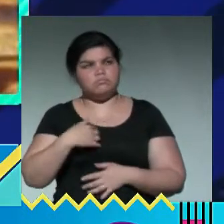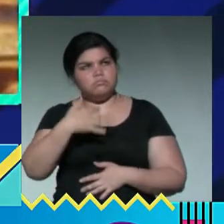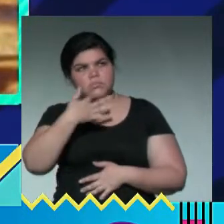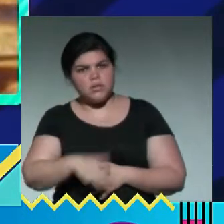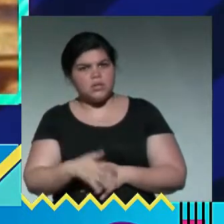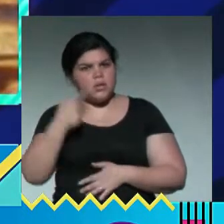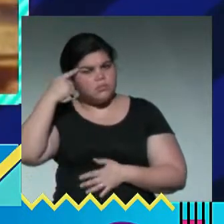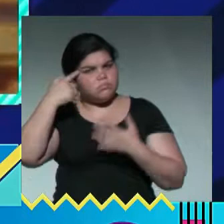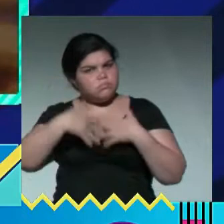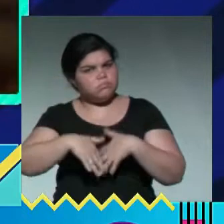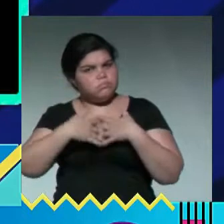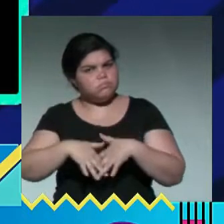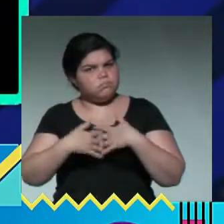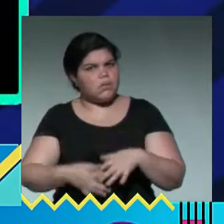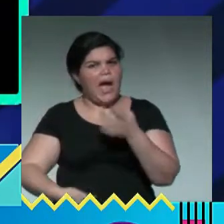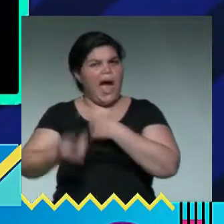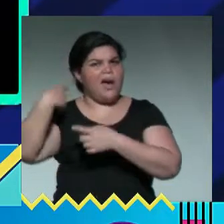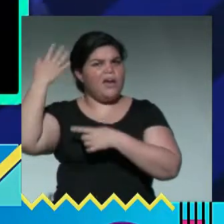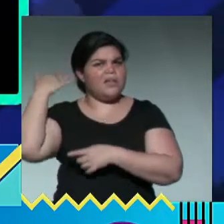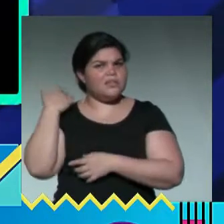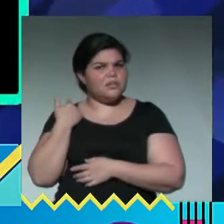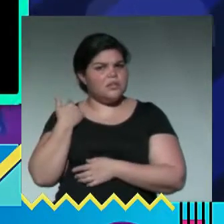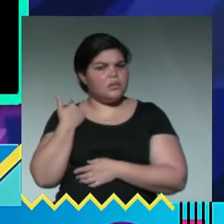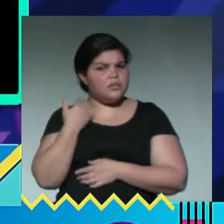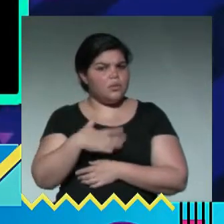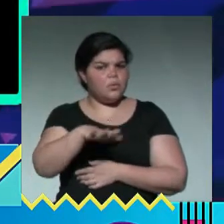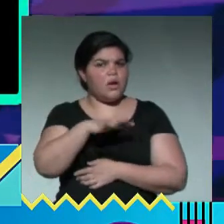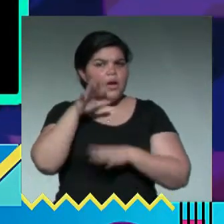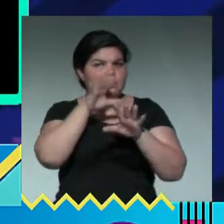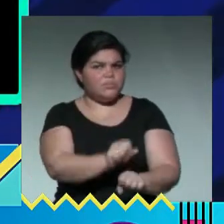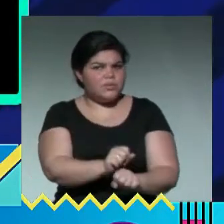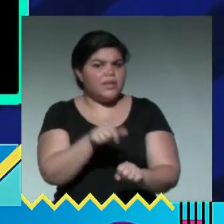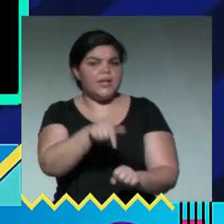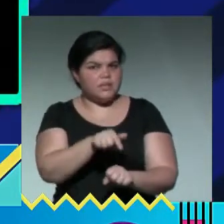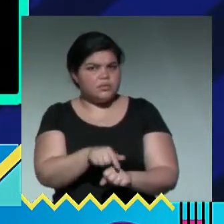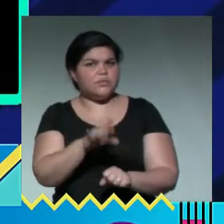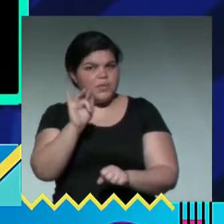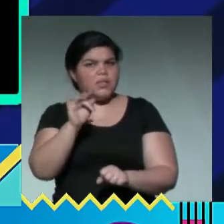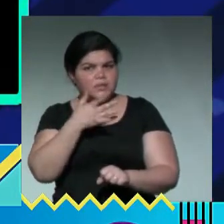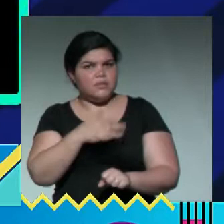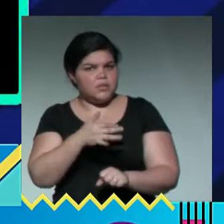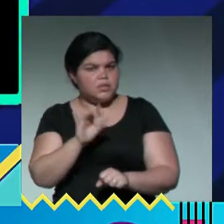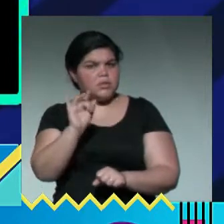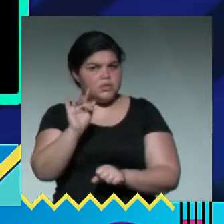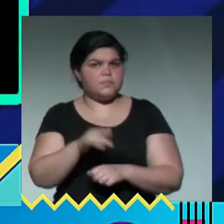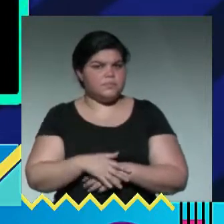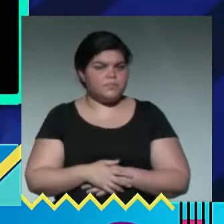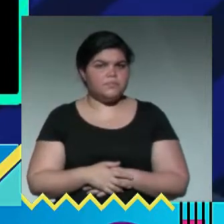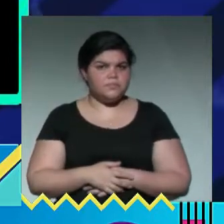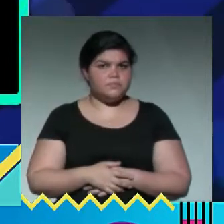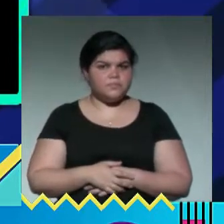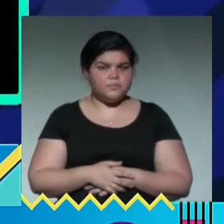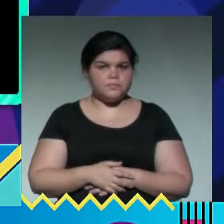conquista significó en ese momento, es difícil, es muy difícil para nosotros entenderla y validarla hoy. Y por